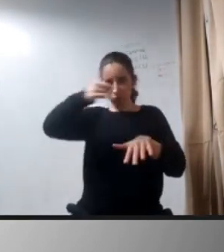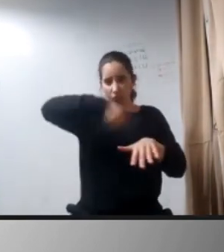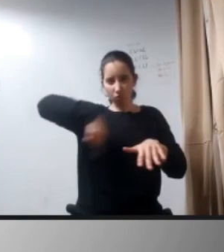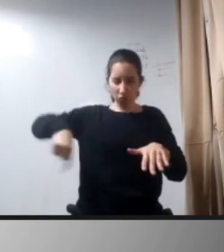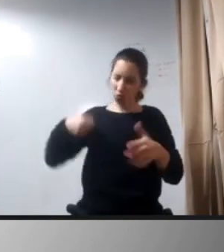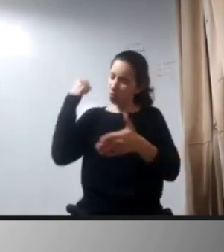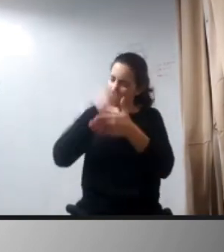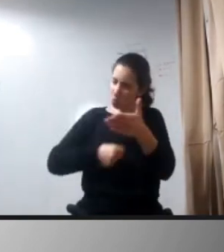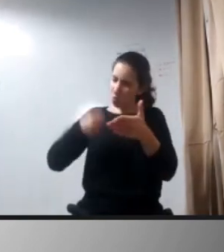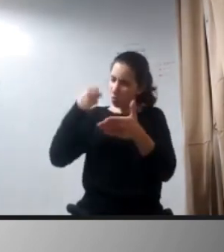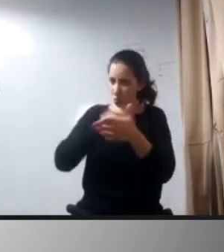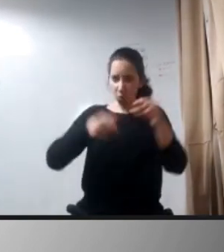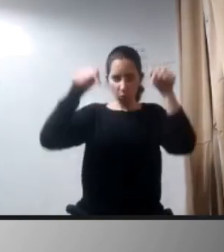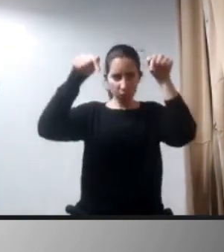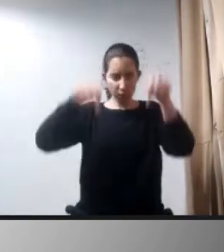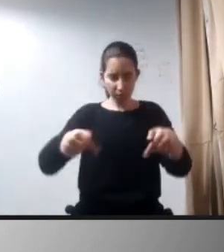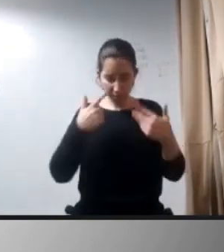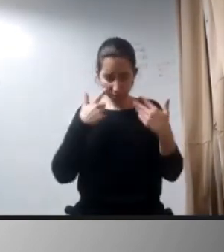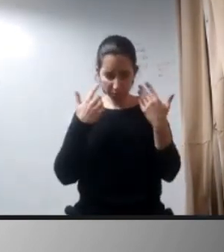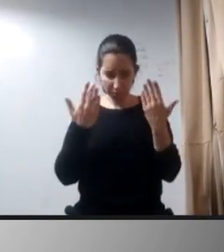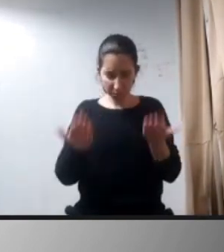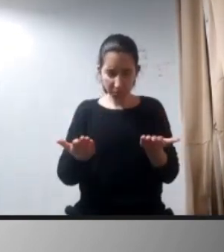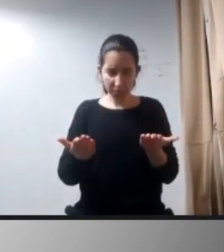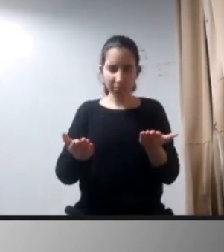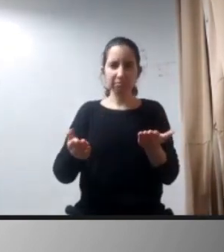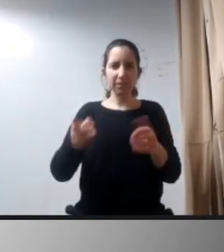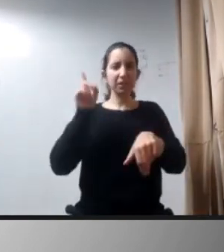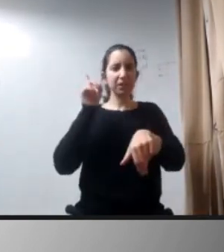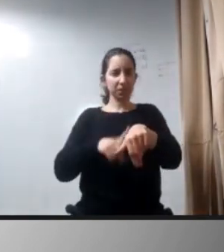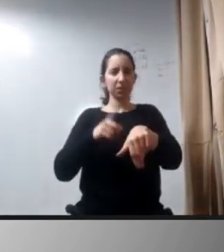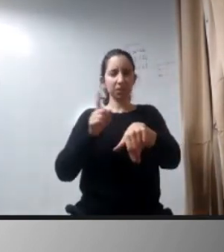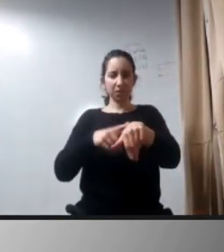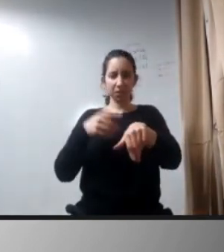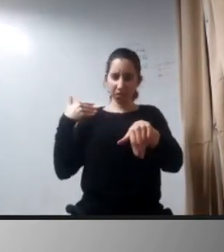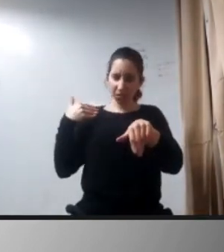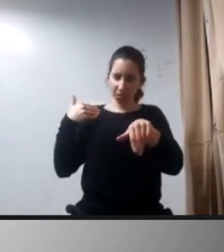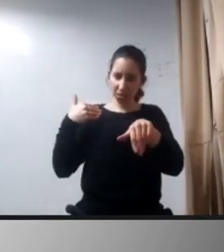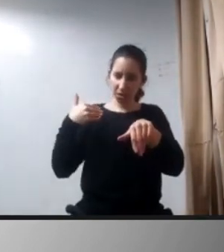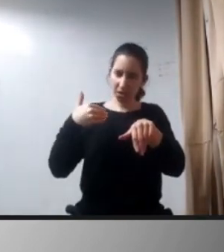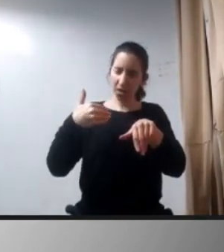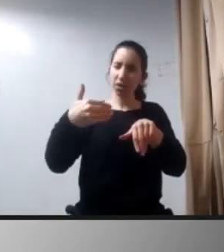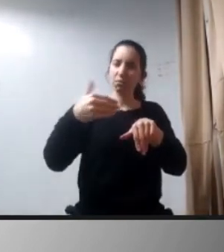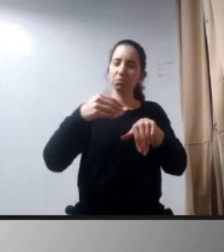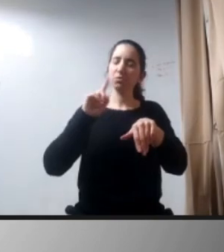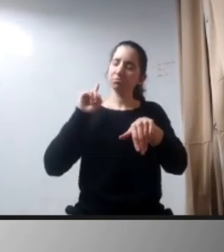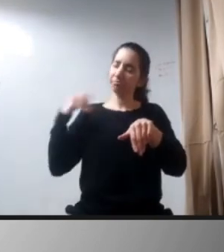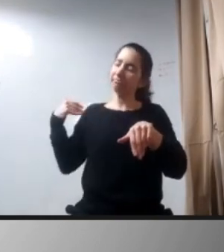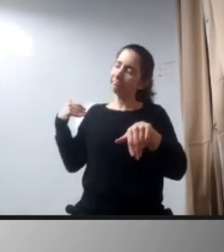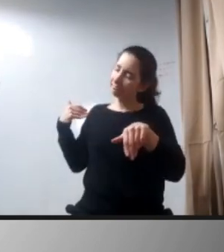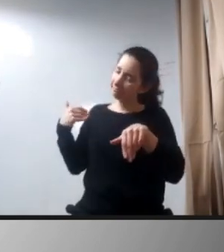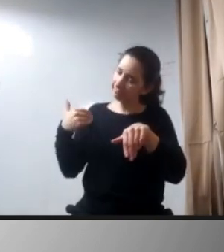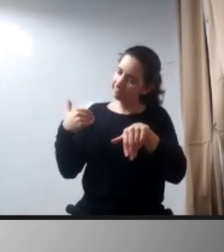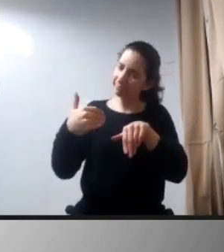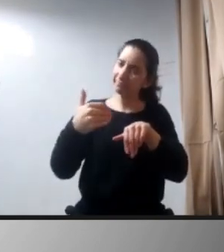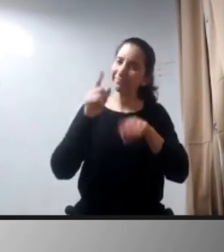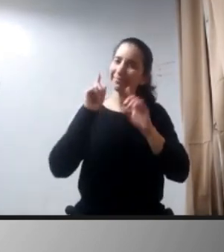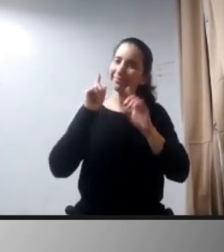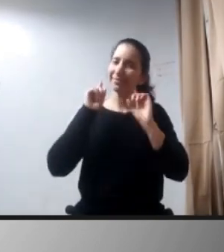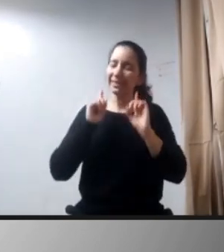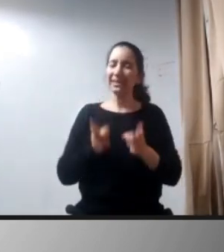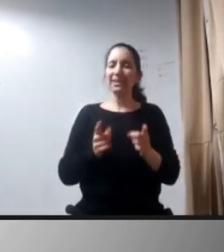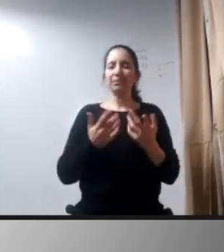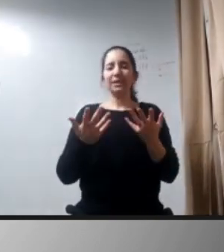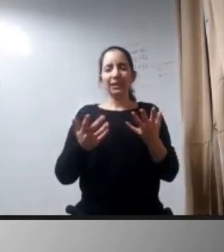estamos emprendiendo, que de pronto sí nos llevan mucho tiempo, hacen que nosotros, poco a poco,